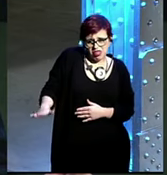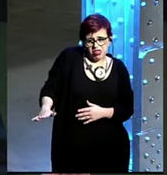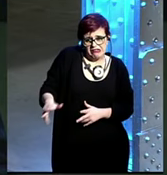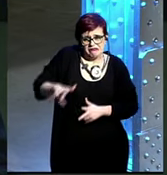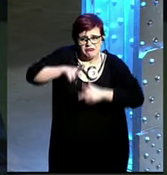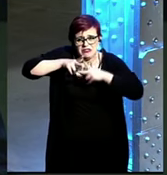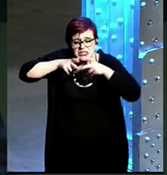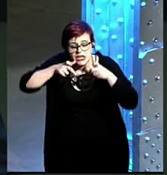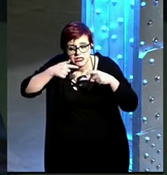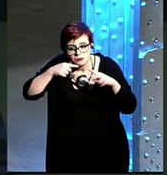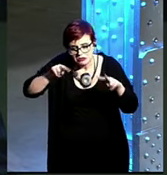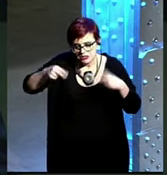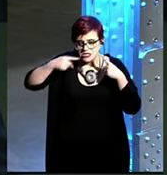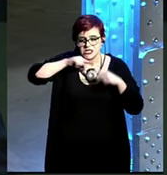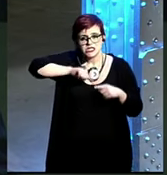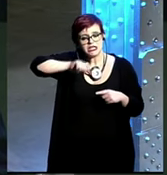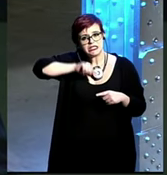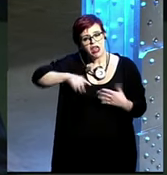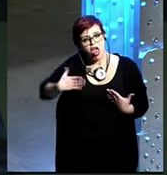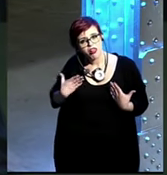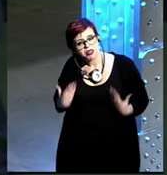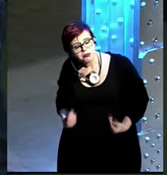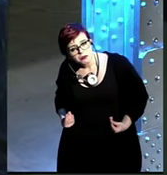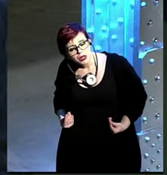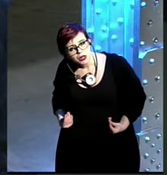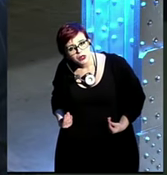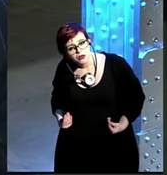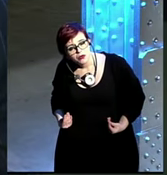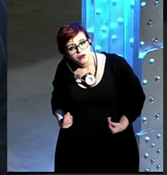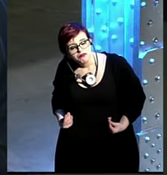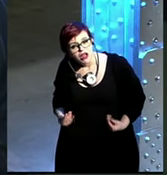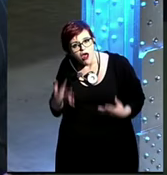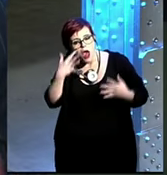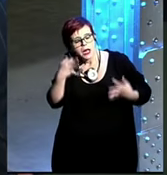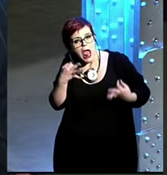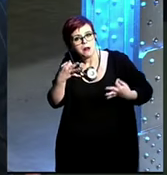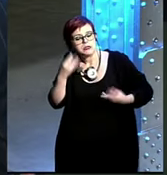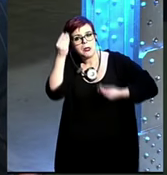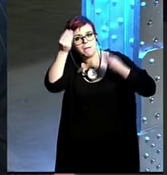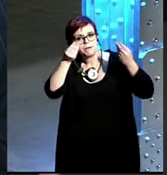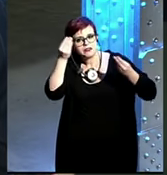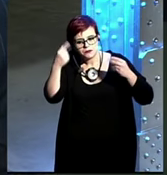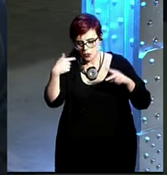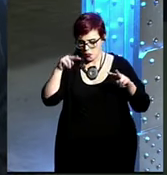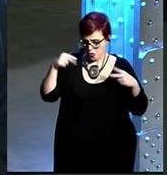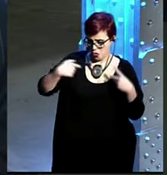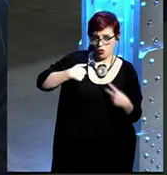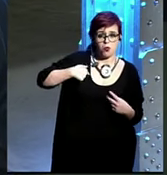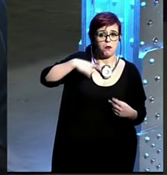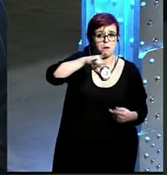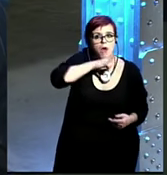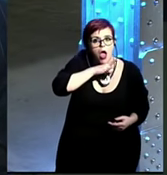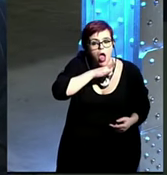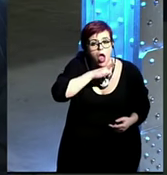y te sientes disgustado y deprimido, pues no se te ocurre que hay algo mal contigo. Dirás,